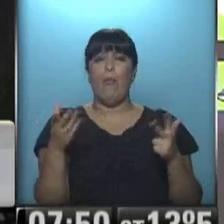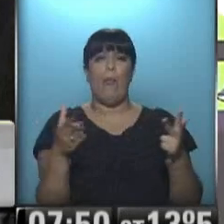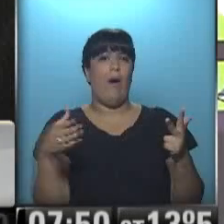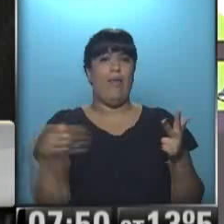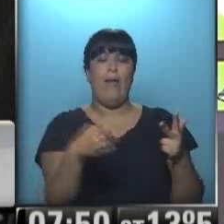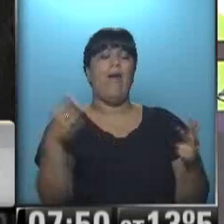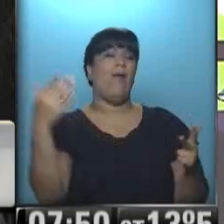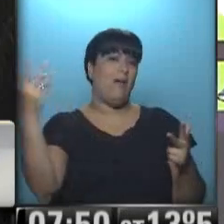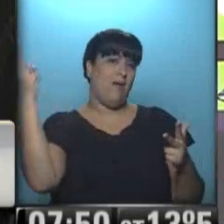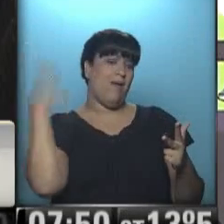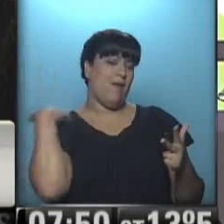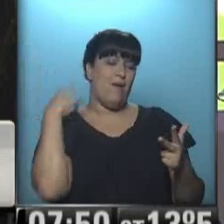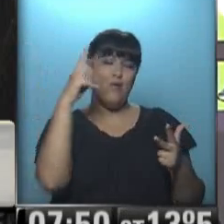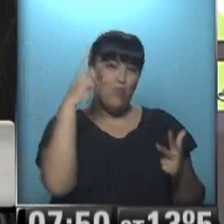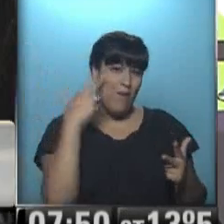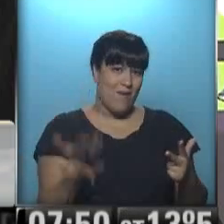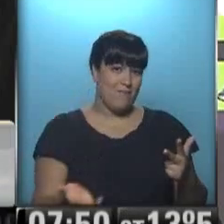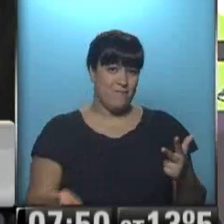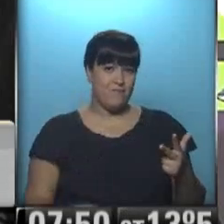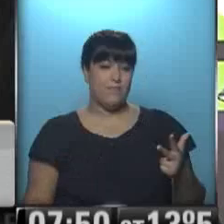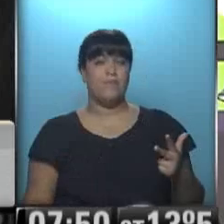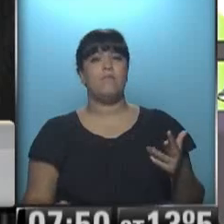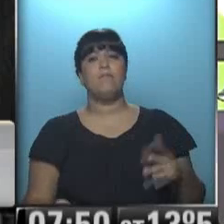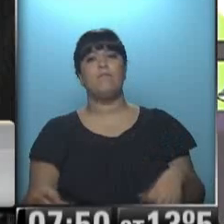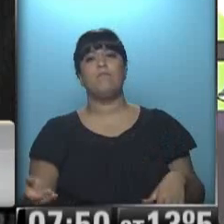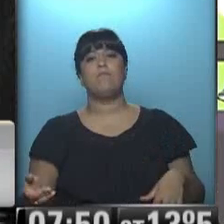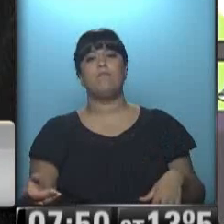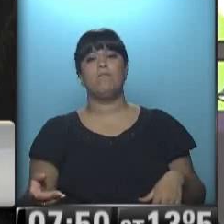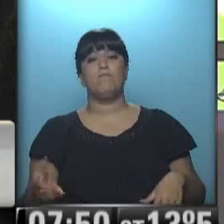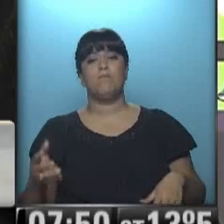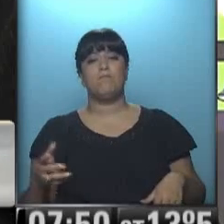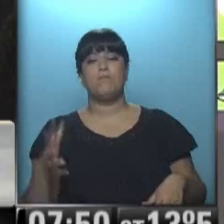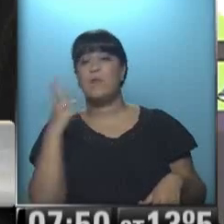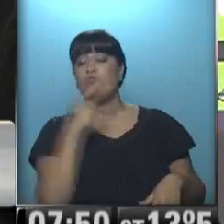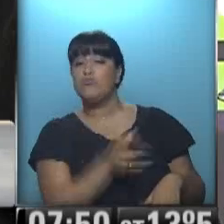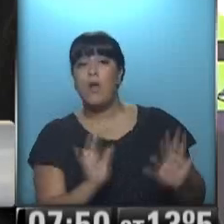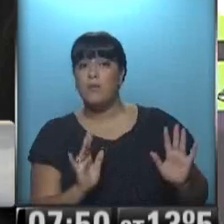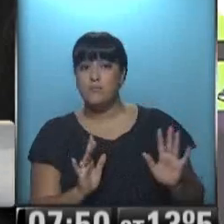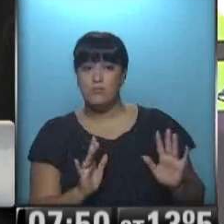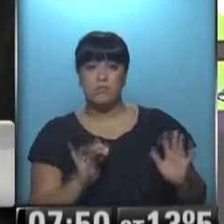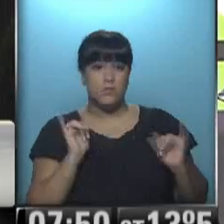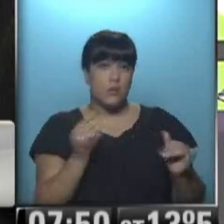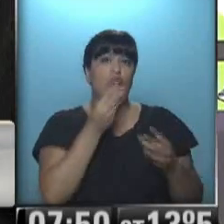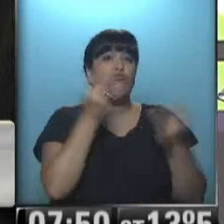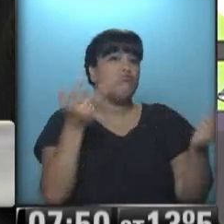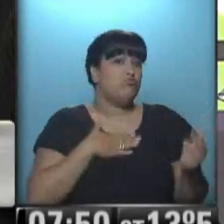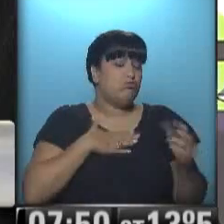por adentro y por afuera. ¿Por gusto? Y sí, por gusto